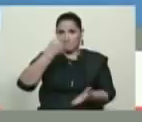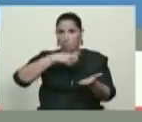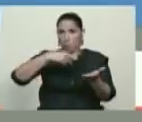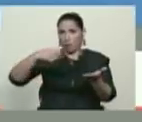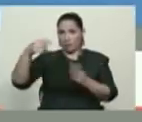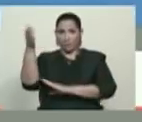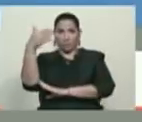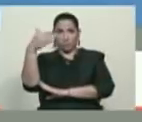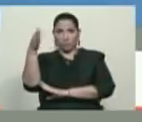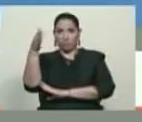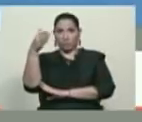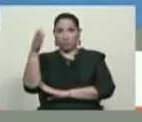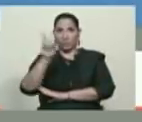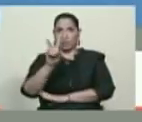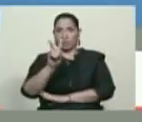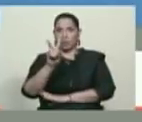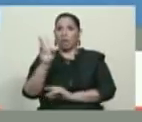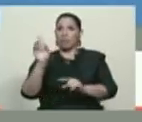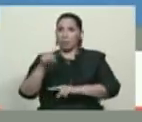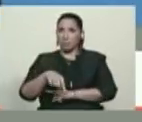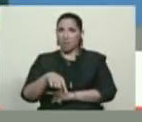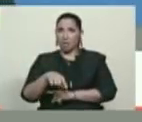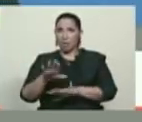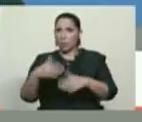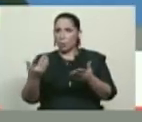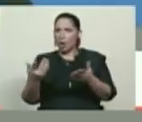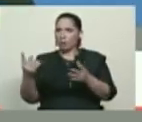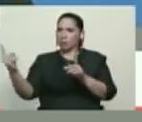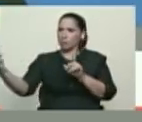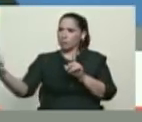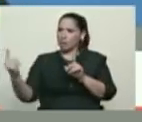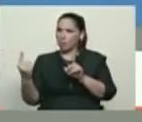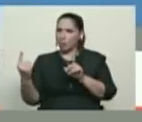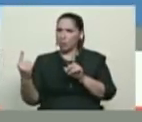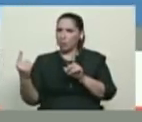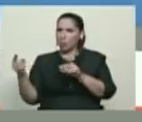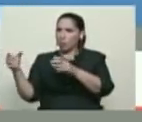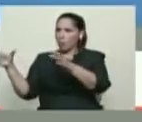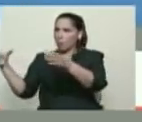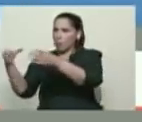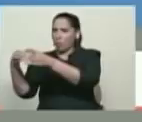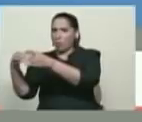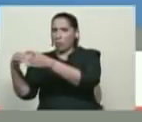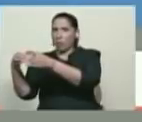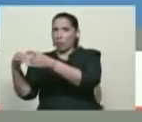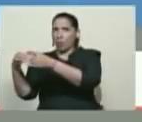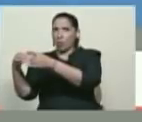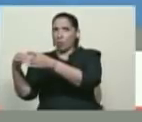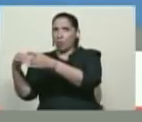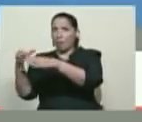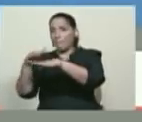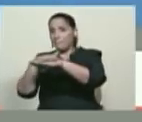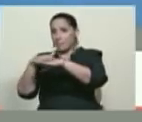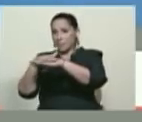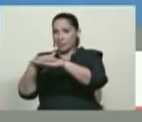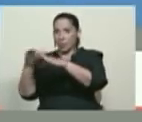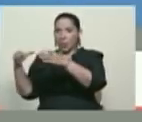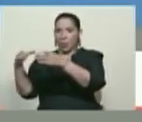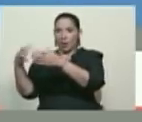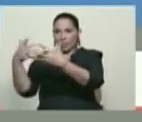bandera venezolana también. Y cuando llegó la delegación de Estados Unidos, perdón, de la oposición